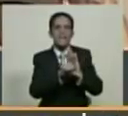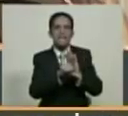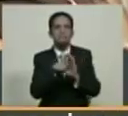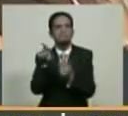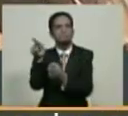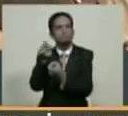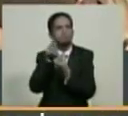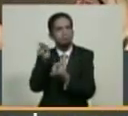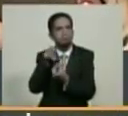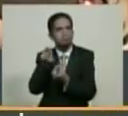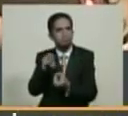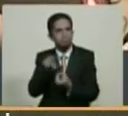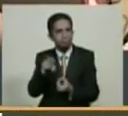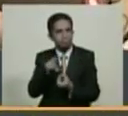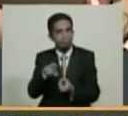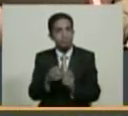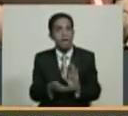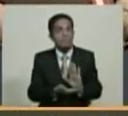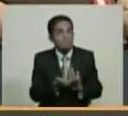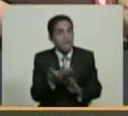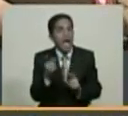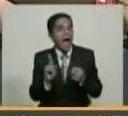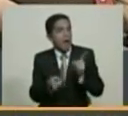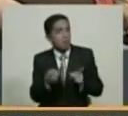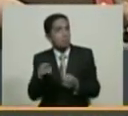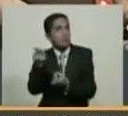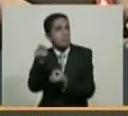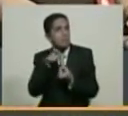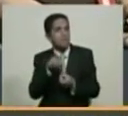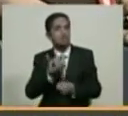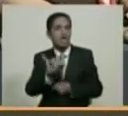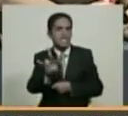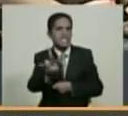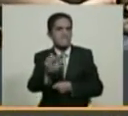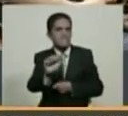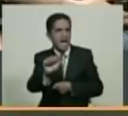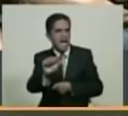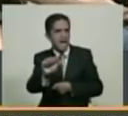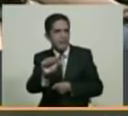los aranceles, el incremento del IVA a algunos de